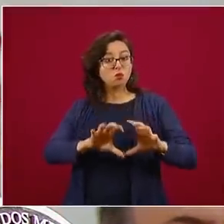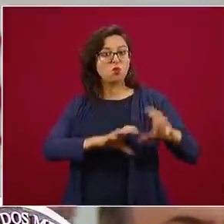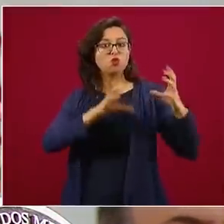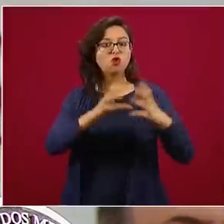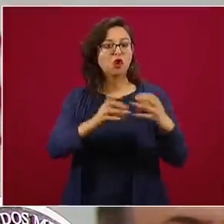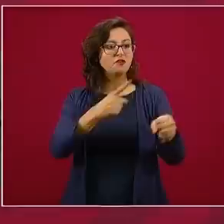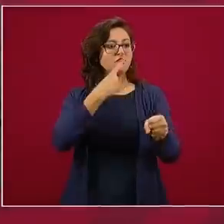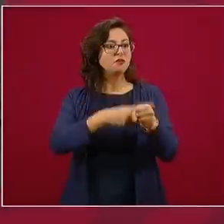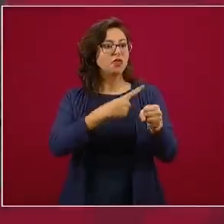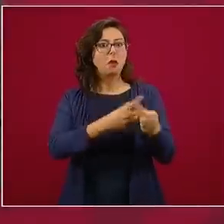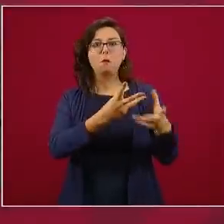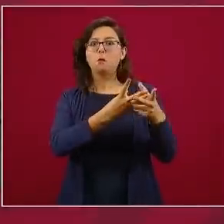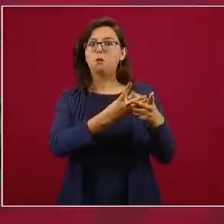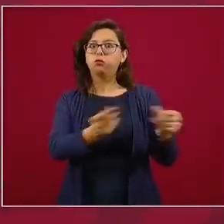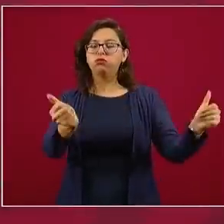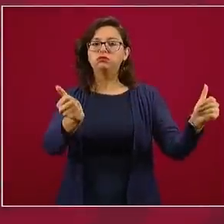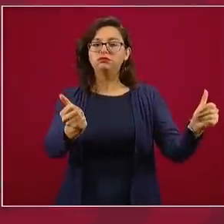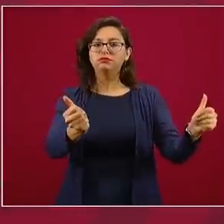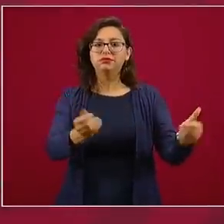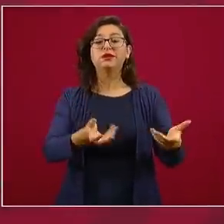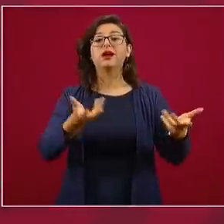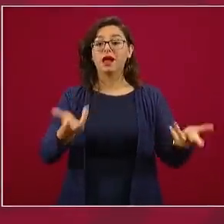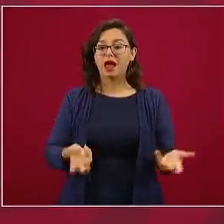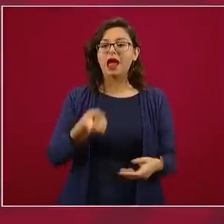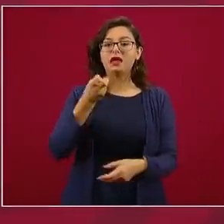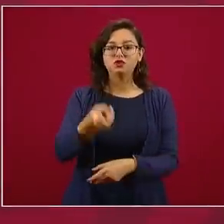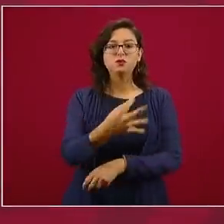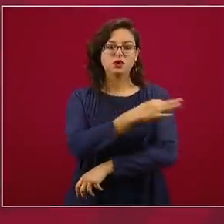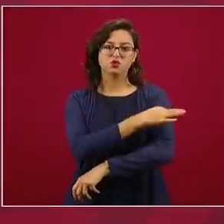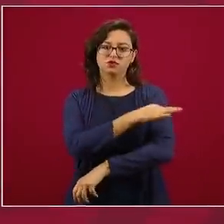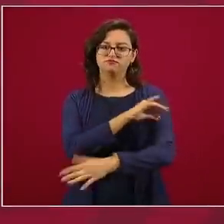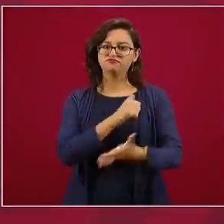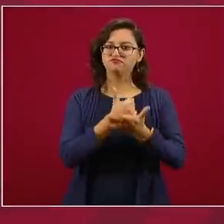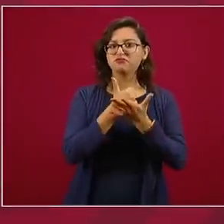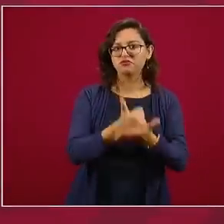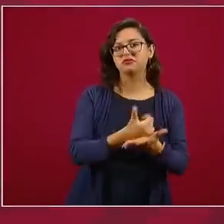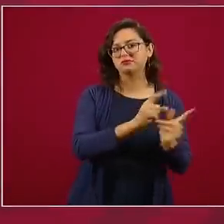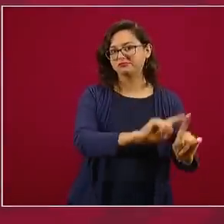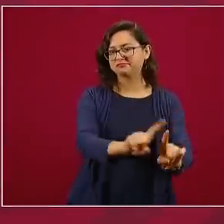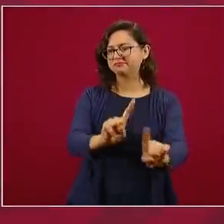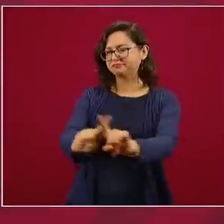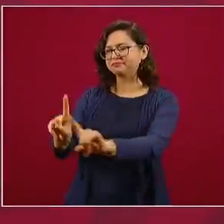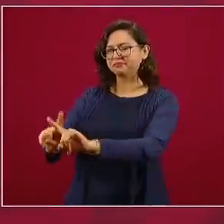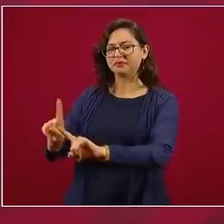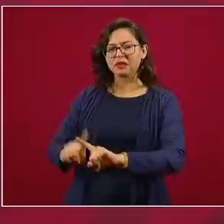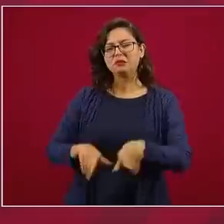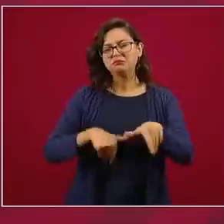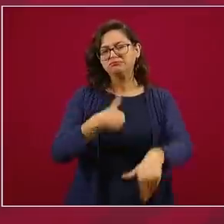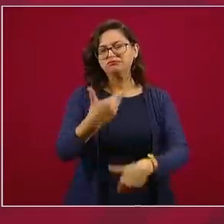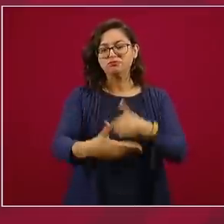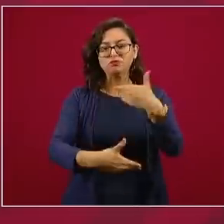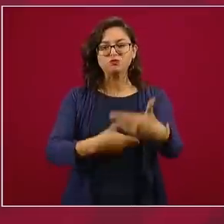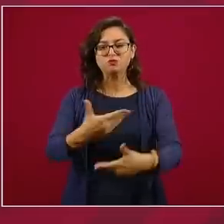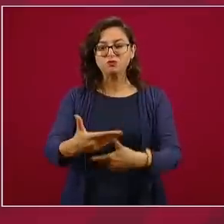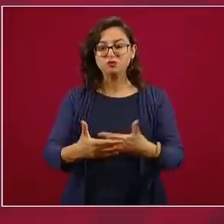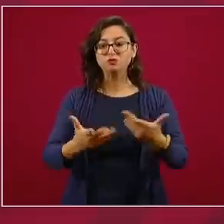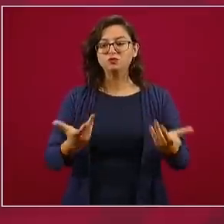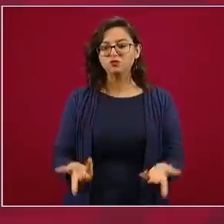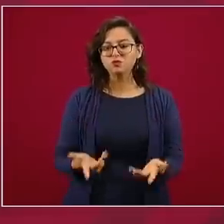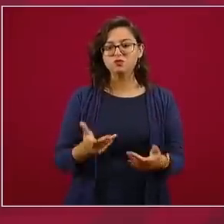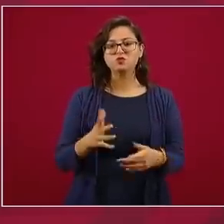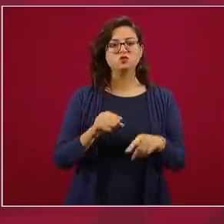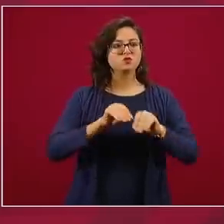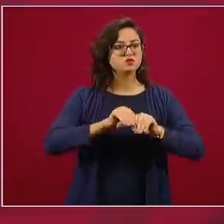Entonces son distintas modalidades de uso y la decisión se irá conociendo conforme avancen